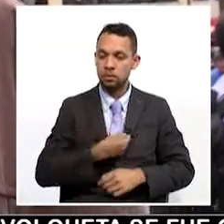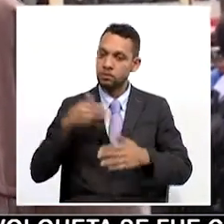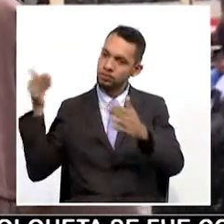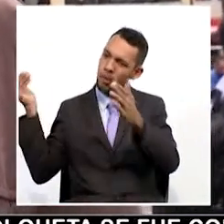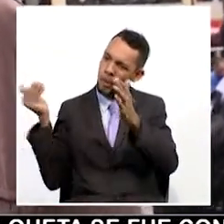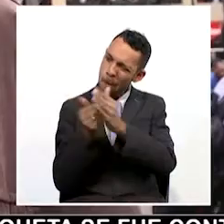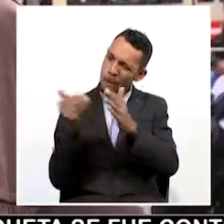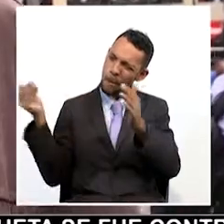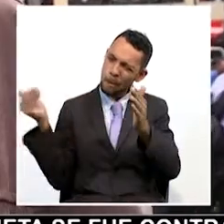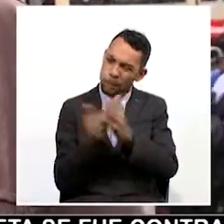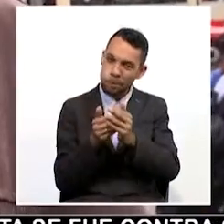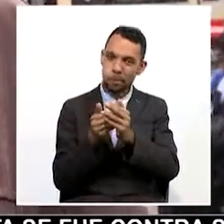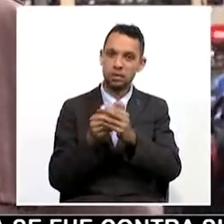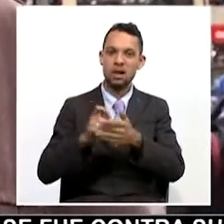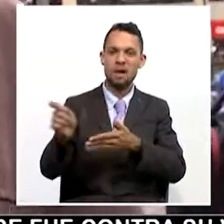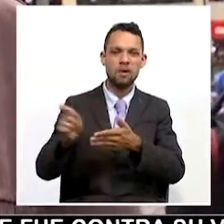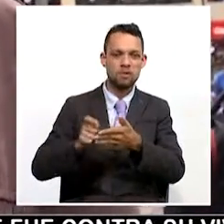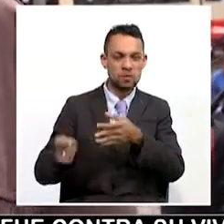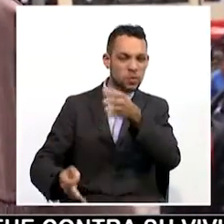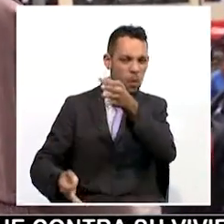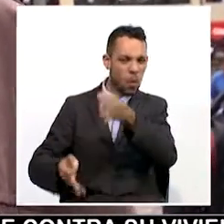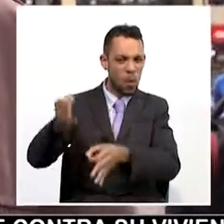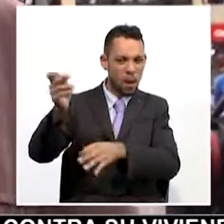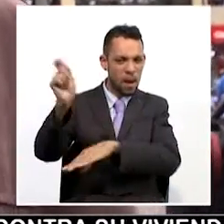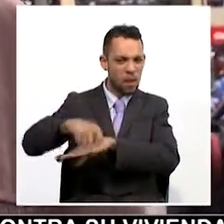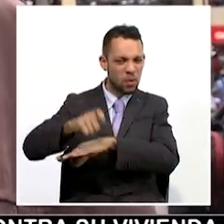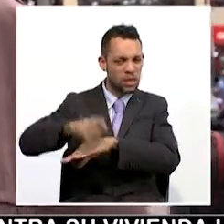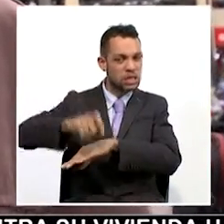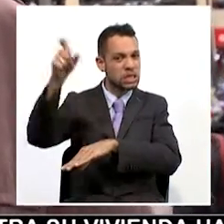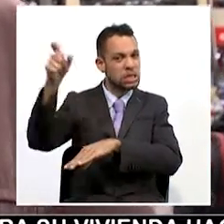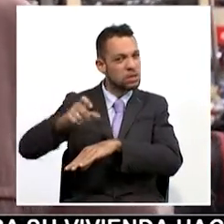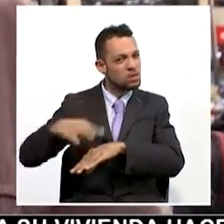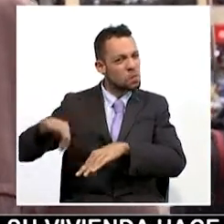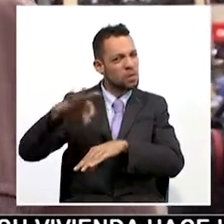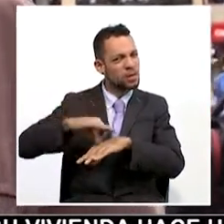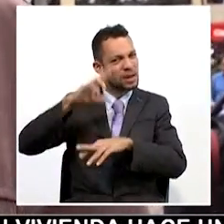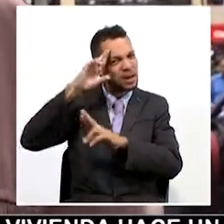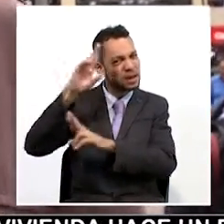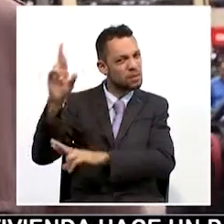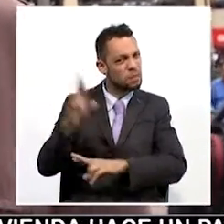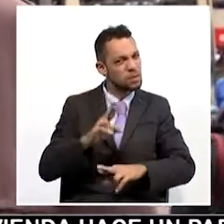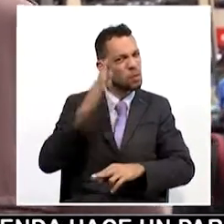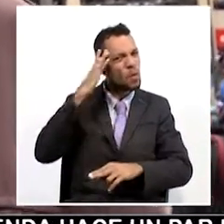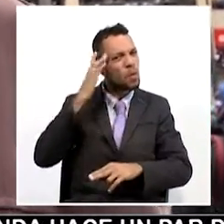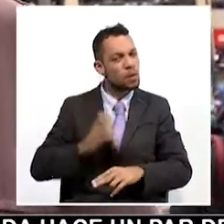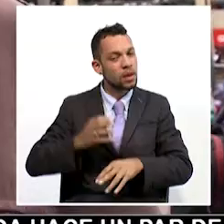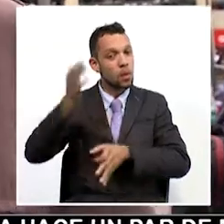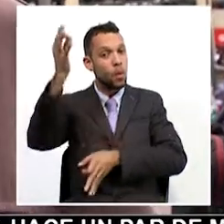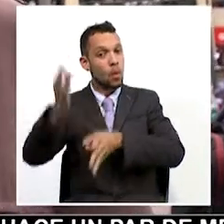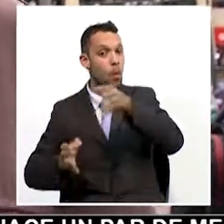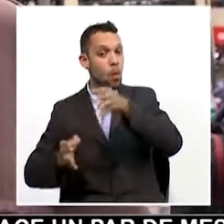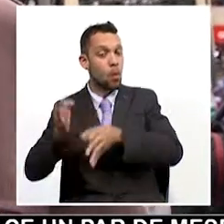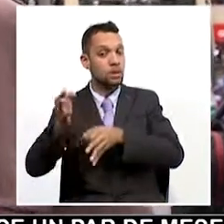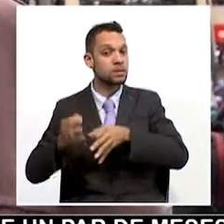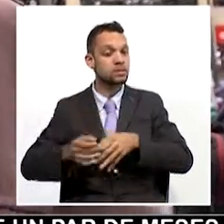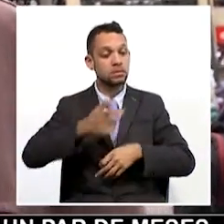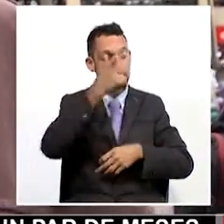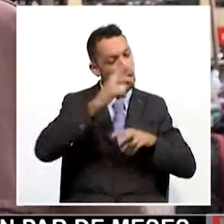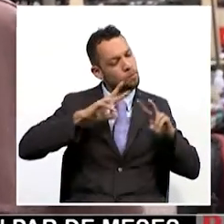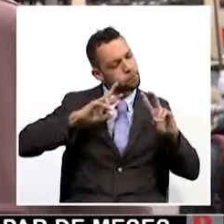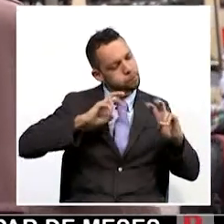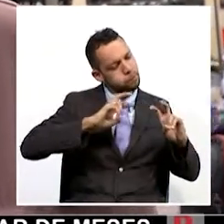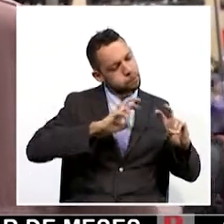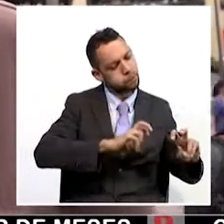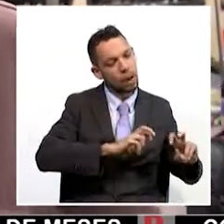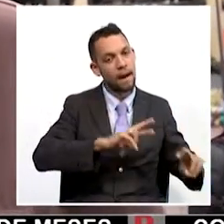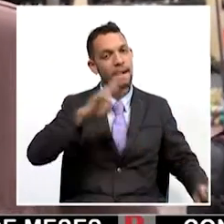judiciales y de denuncia ante los organismos de control mientras algún juez se da la tarea de realmente de darnos